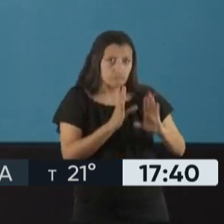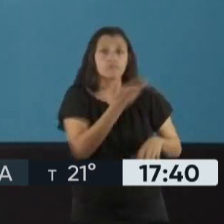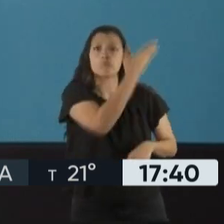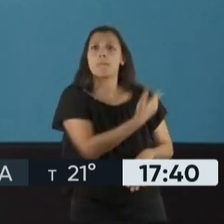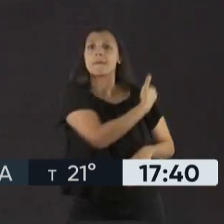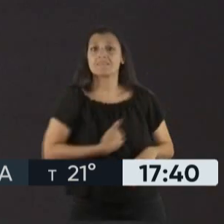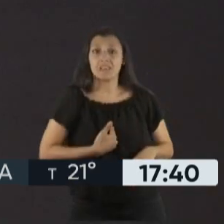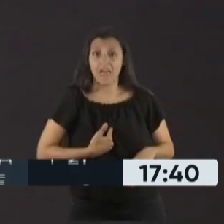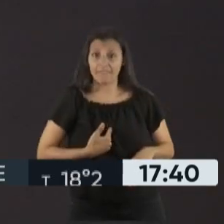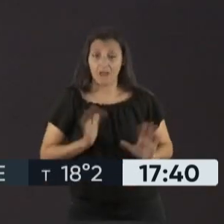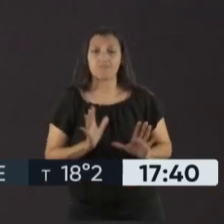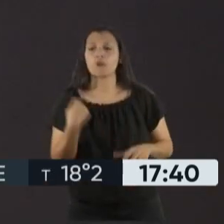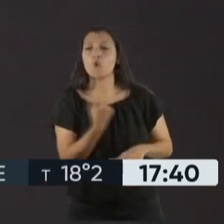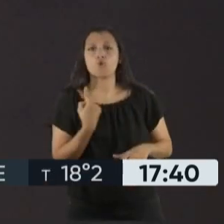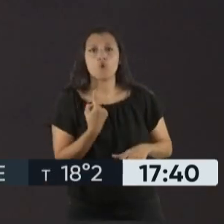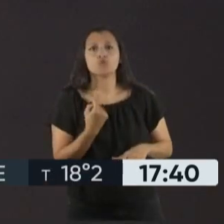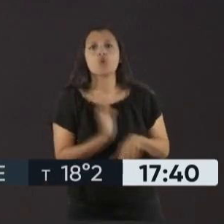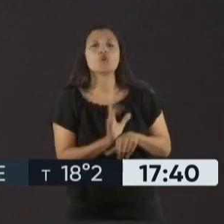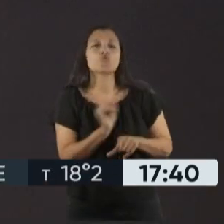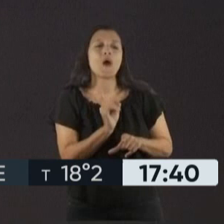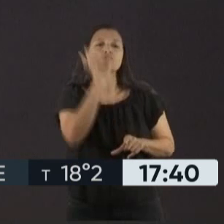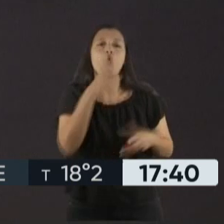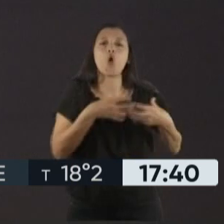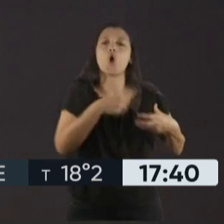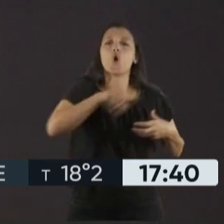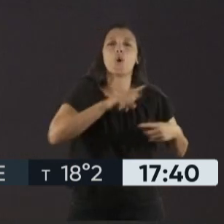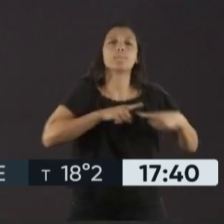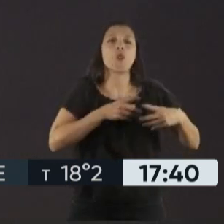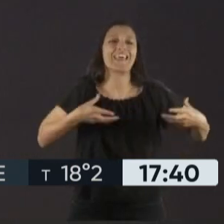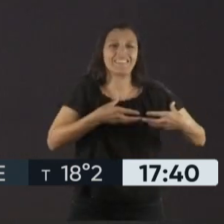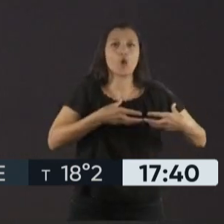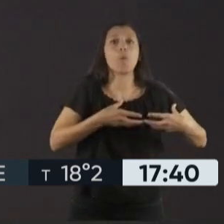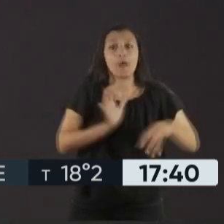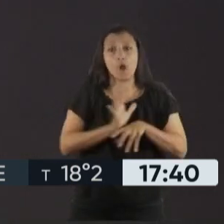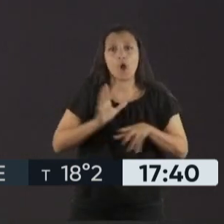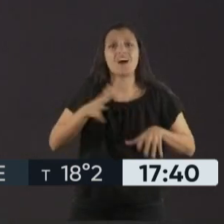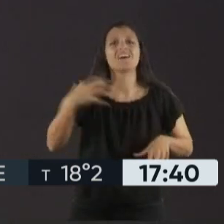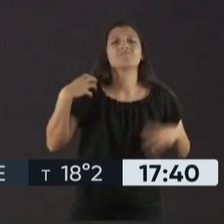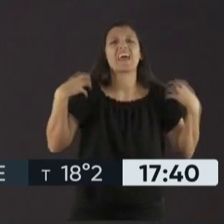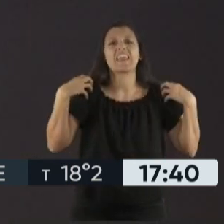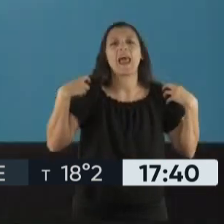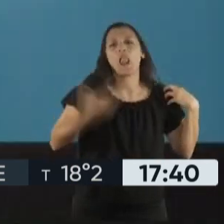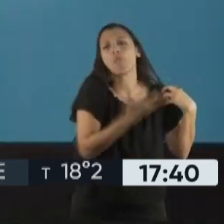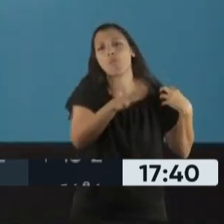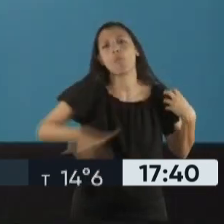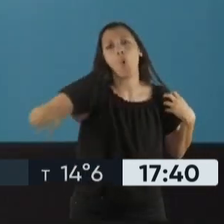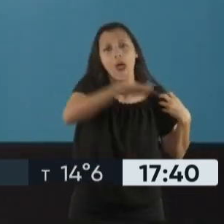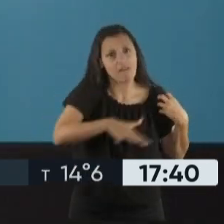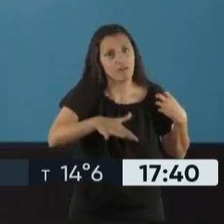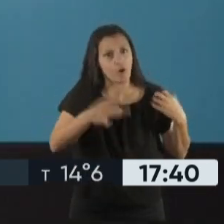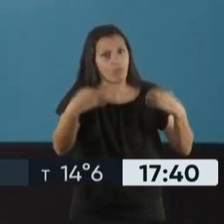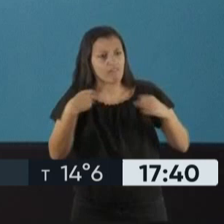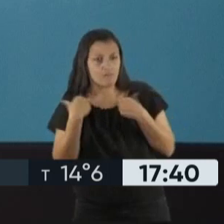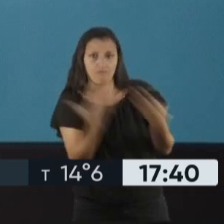que no solo quisiera que no represente al Frente de Todos, no debería representarnos como pueblo. Nosotros queremos que la